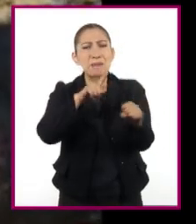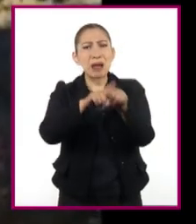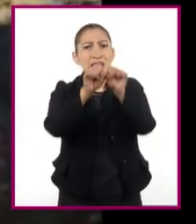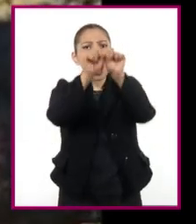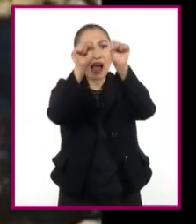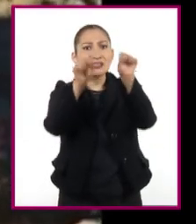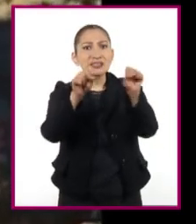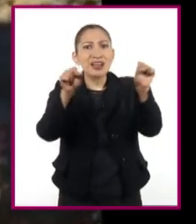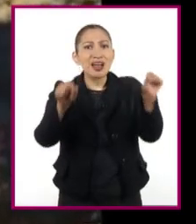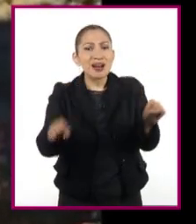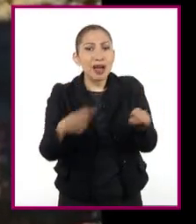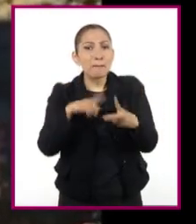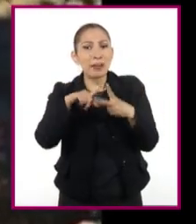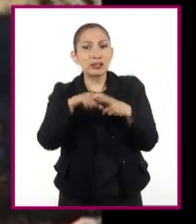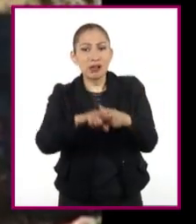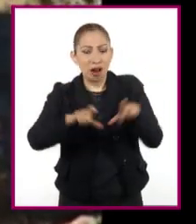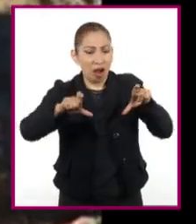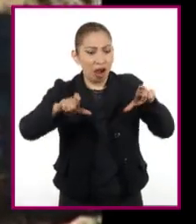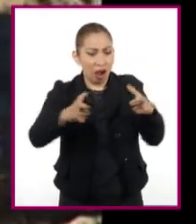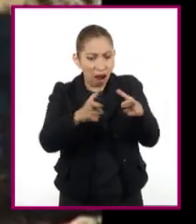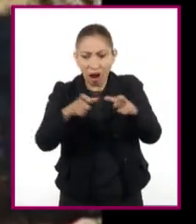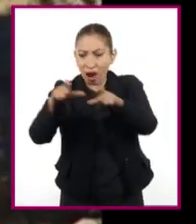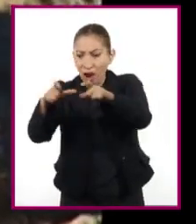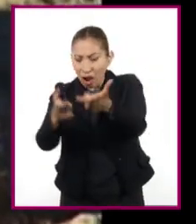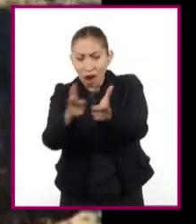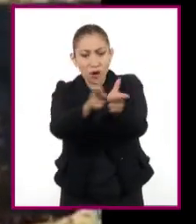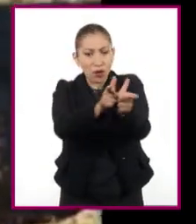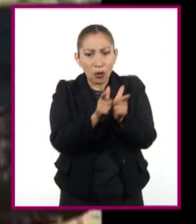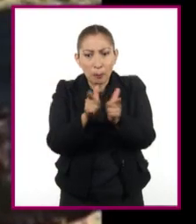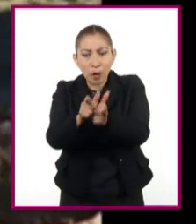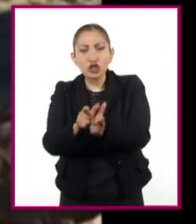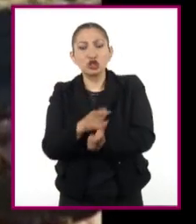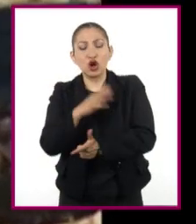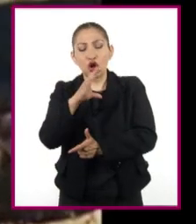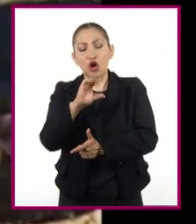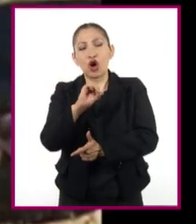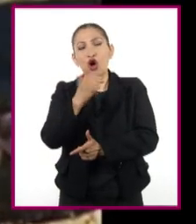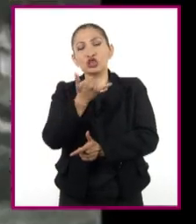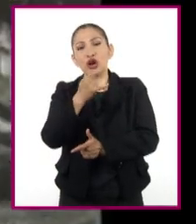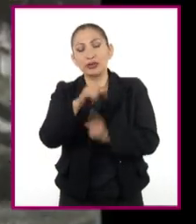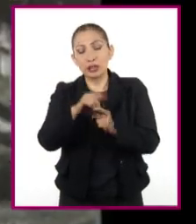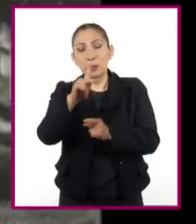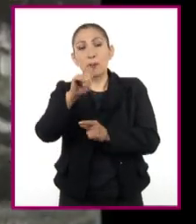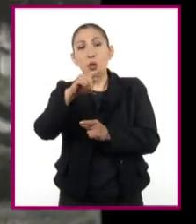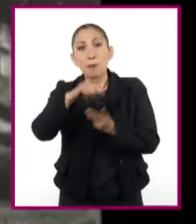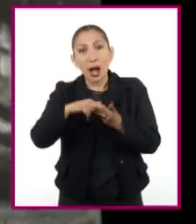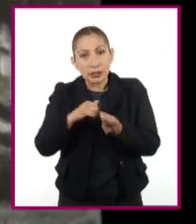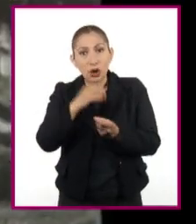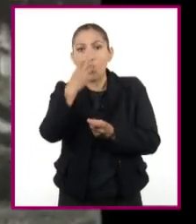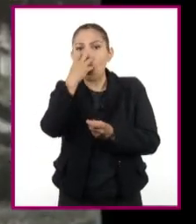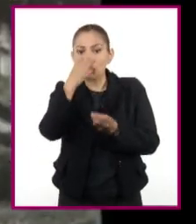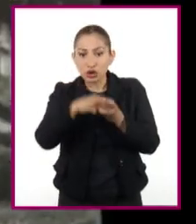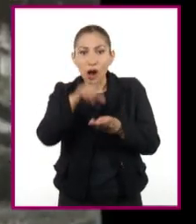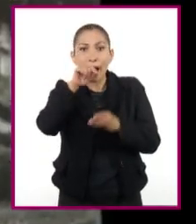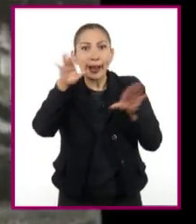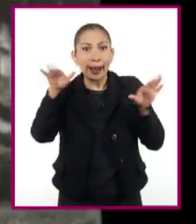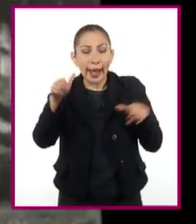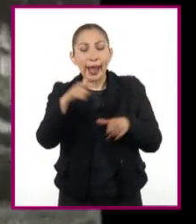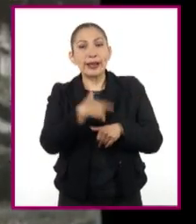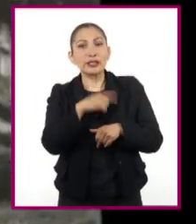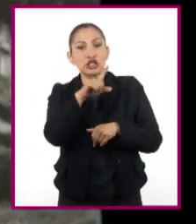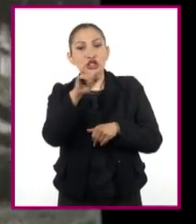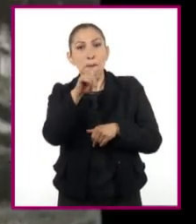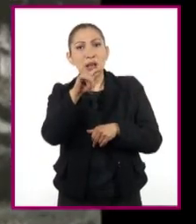sierra. Empezaron a disminuir drásticamente las poblaciones de coyotes, pumas, osos, águilas,